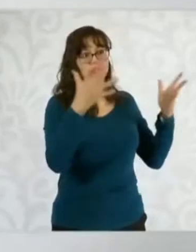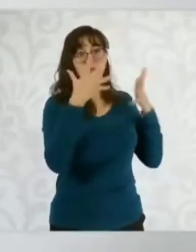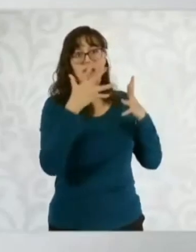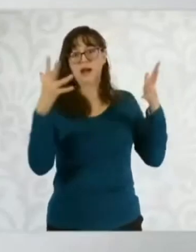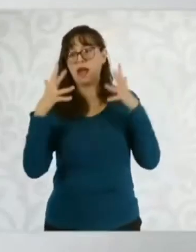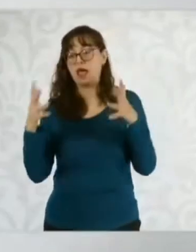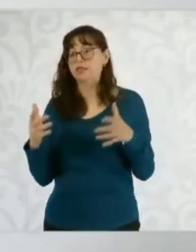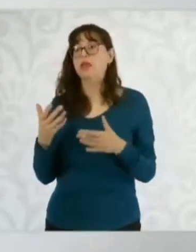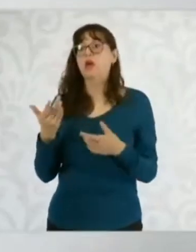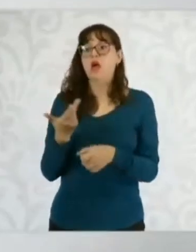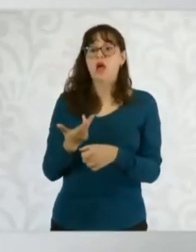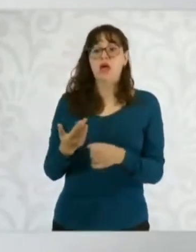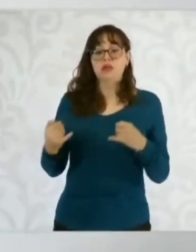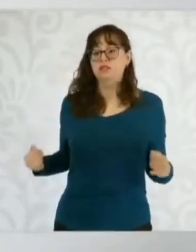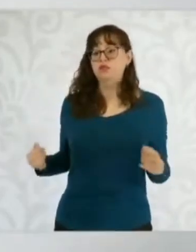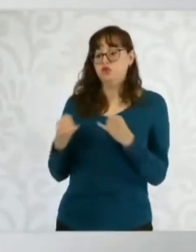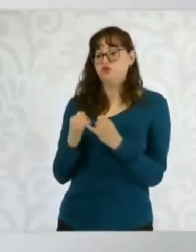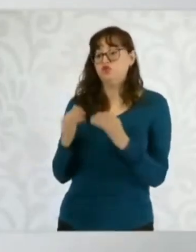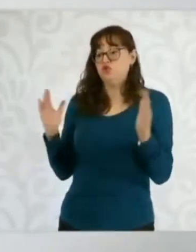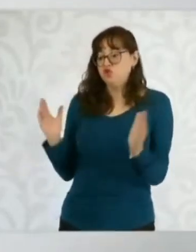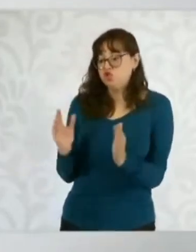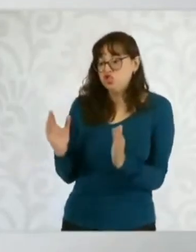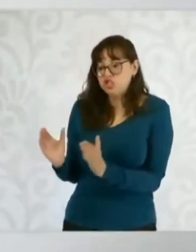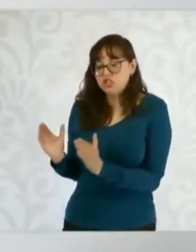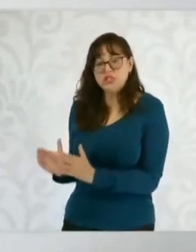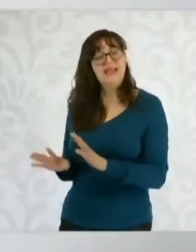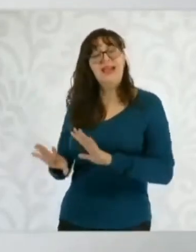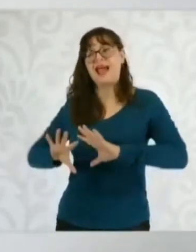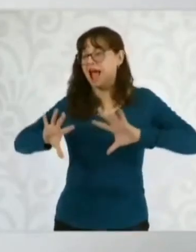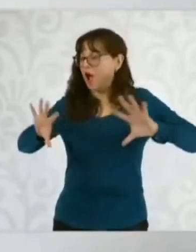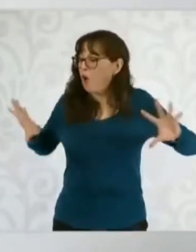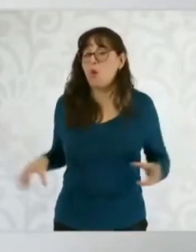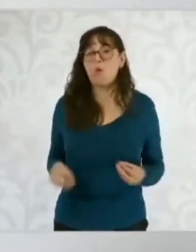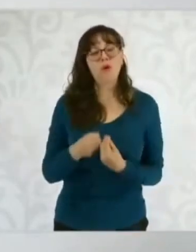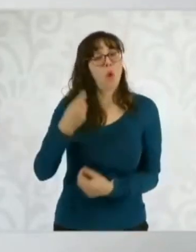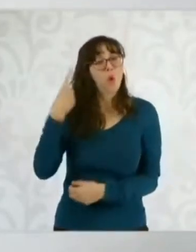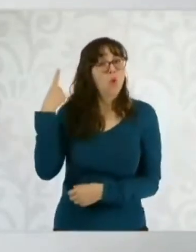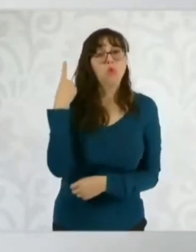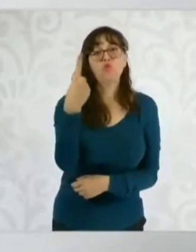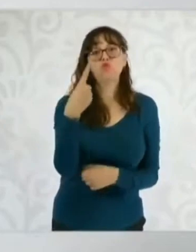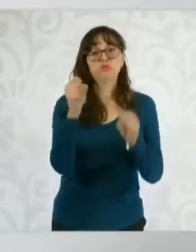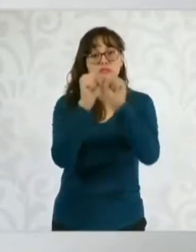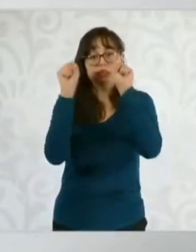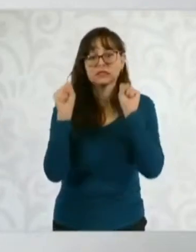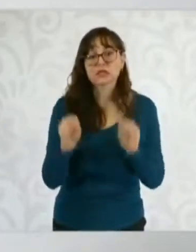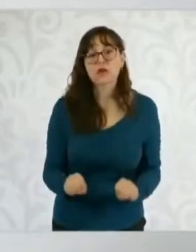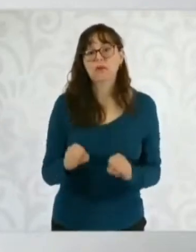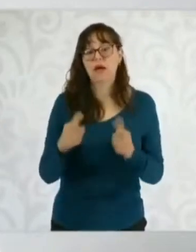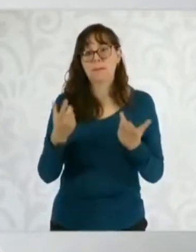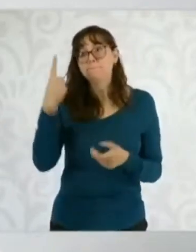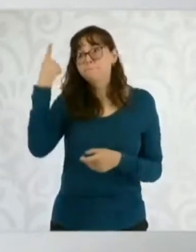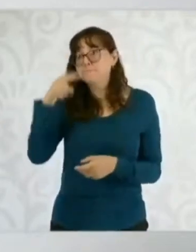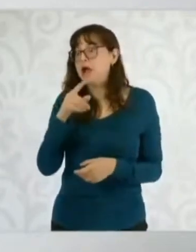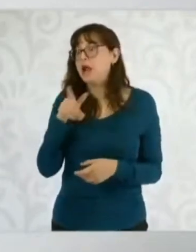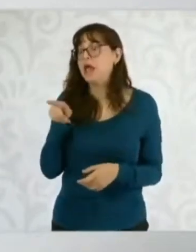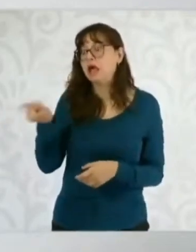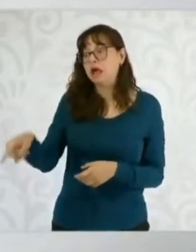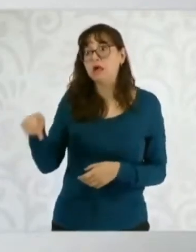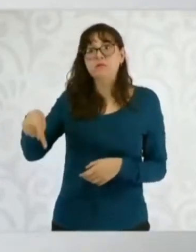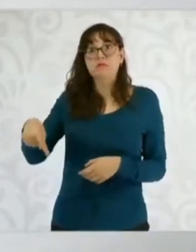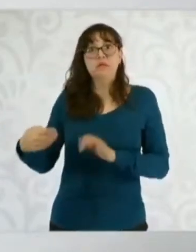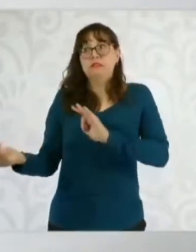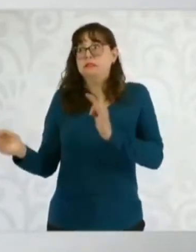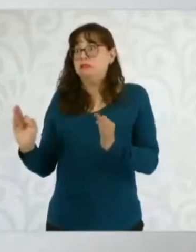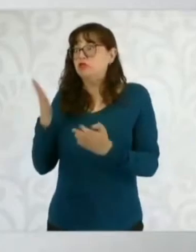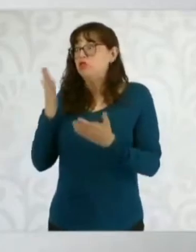pequeñas, reduciendo los desiertos de atención, los lugares donde la gente le queda muy lejos la atención a la salud, y crear un modelo para